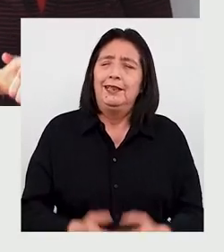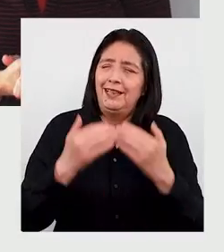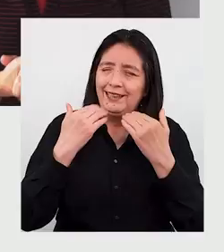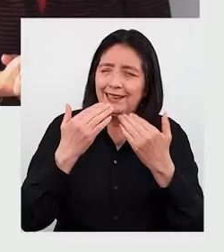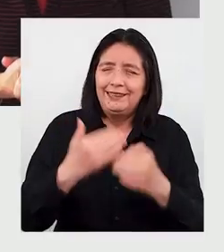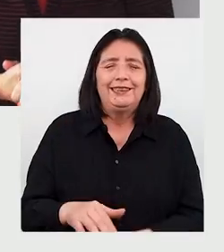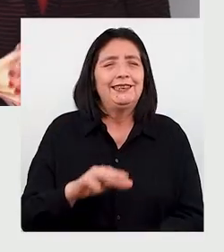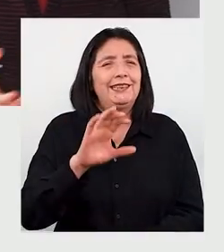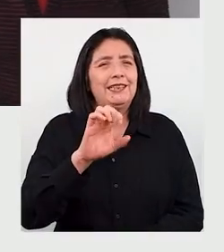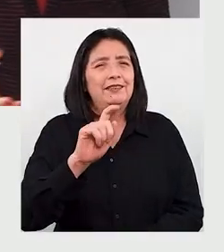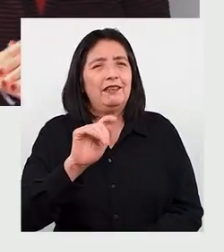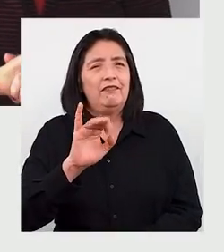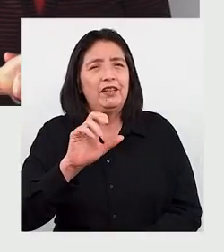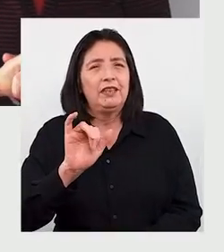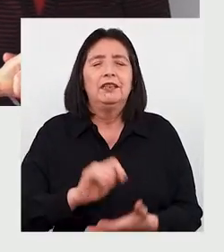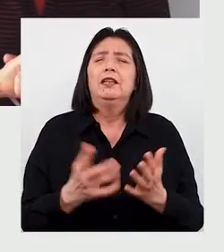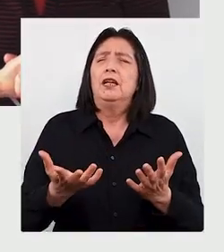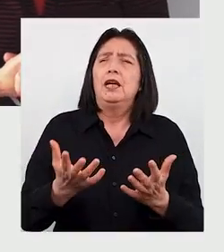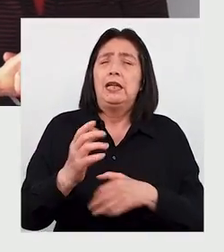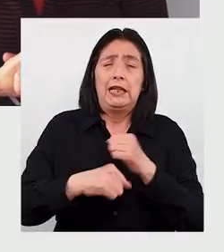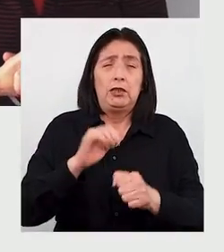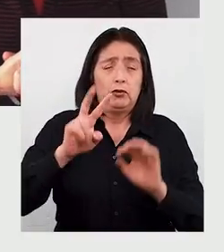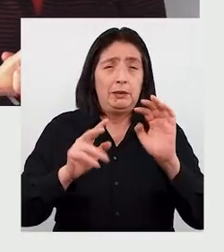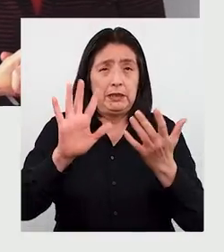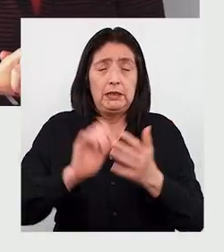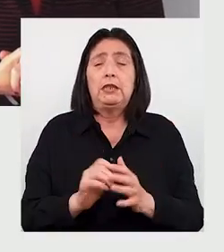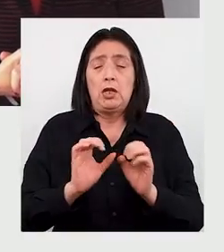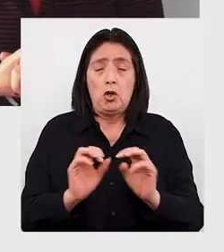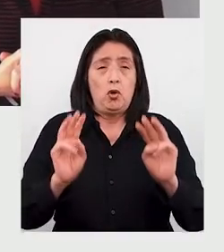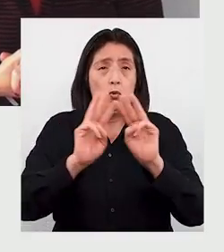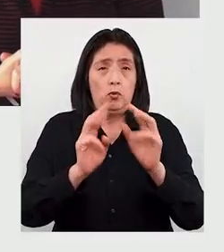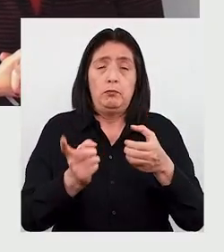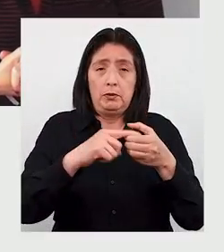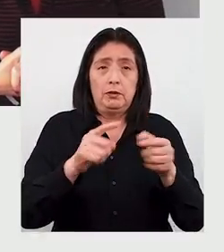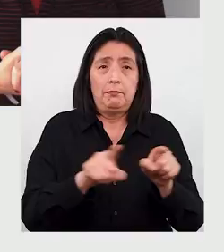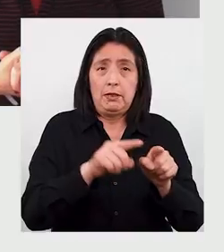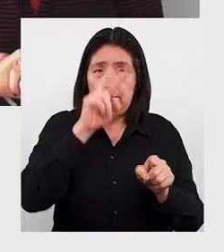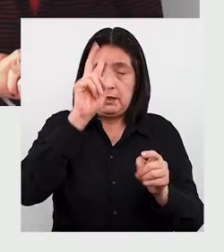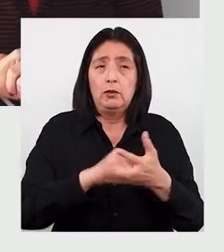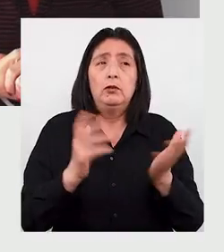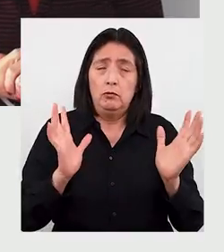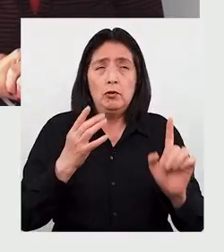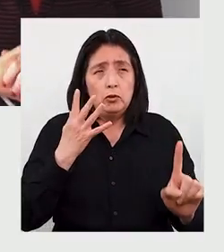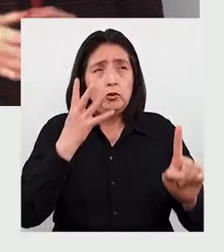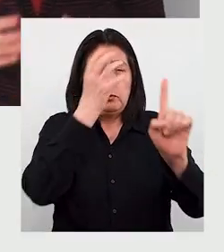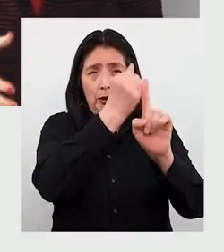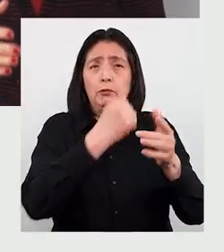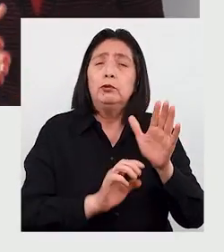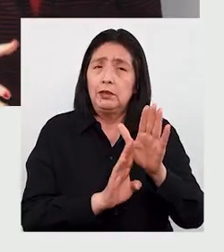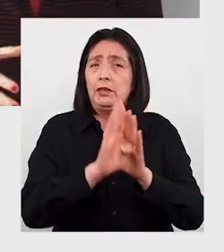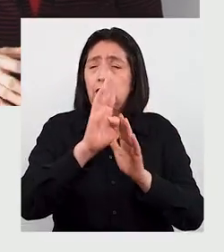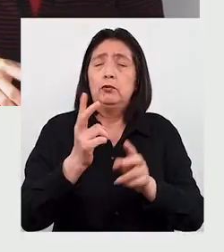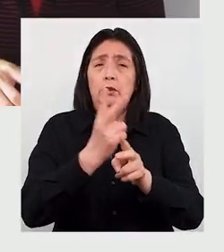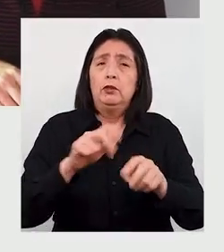Muchas gracias, Stephanie. En el año 2015, los países miembros de las Naciones Unidas, incluyendo el Perú, adoptaron los Objetivos de